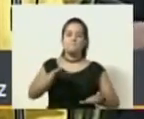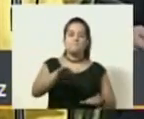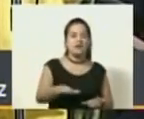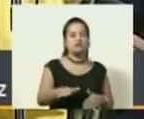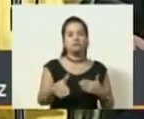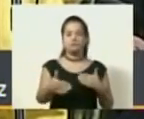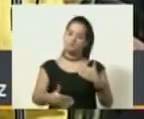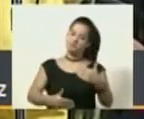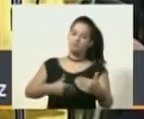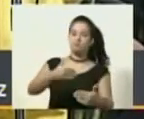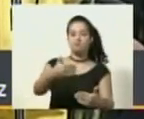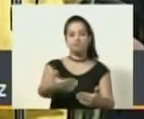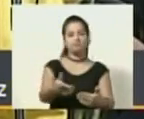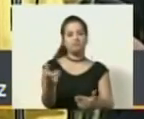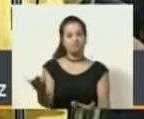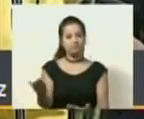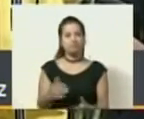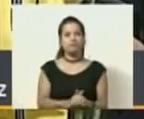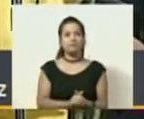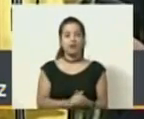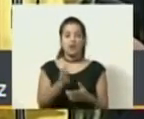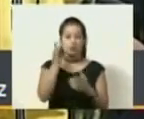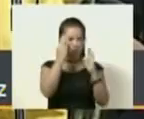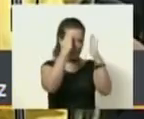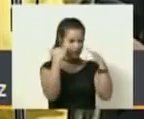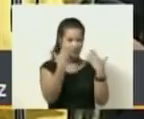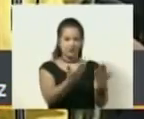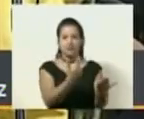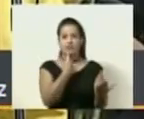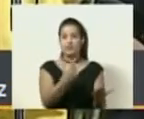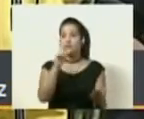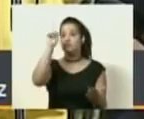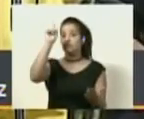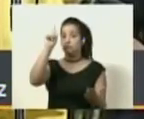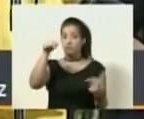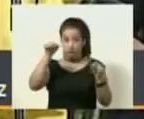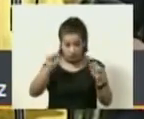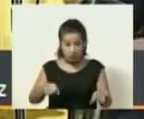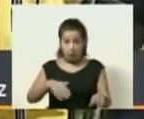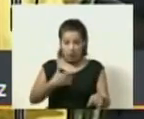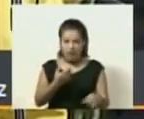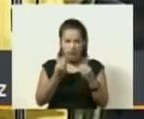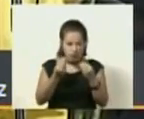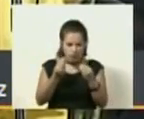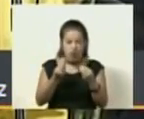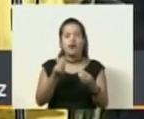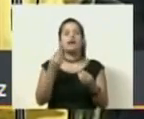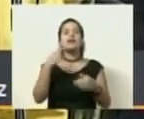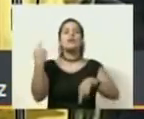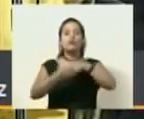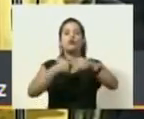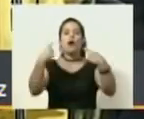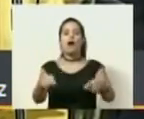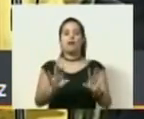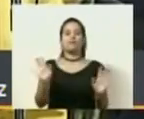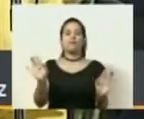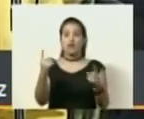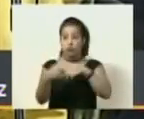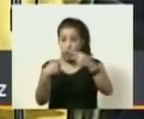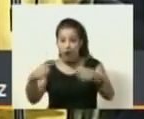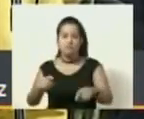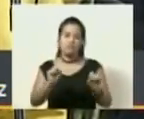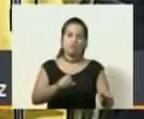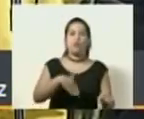adelante. Marilvis decía, solo en revolución esto es posible. Y es así. Por eso